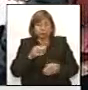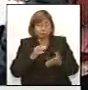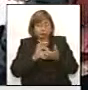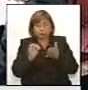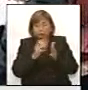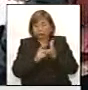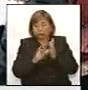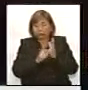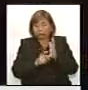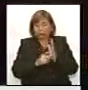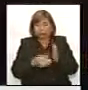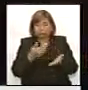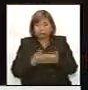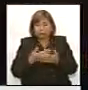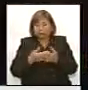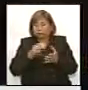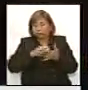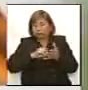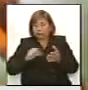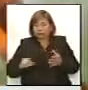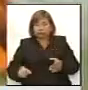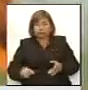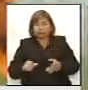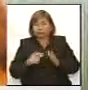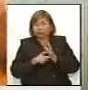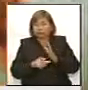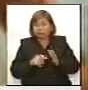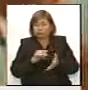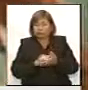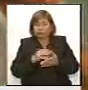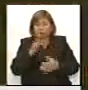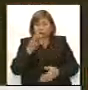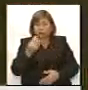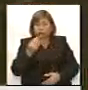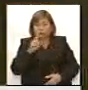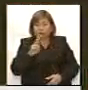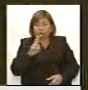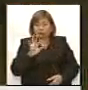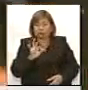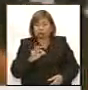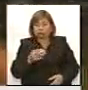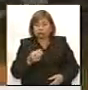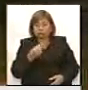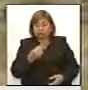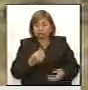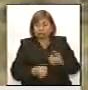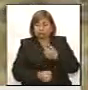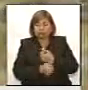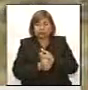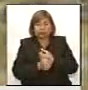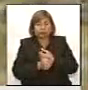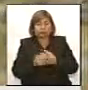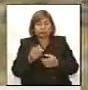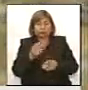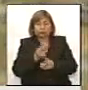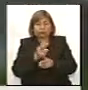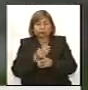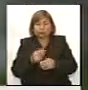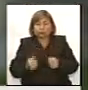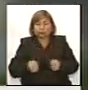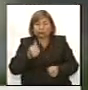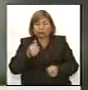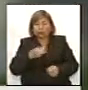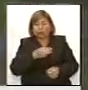legislativas que proponen derogar el decreto legislativo 1429 porque perjudica al Consejo Directivo